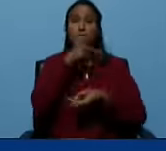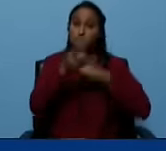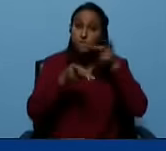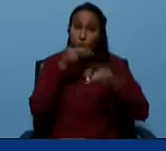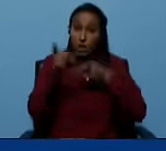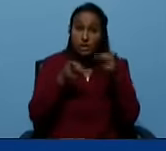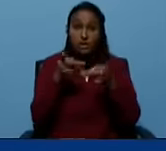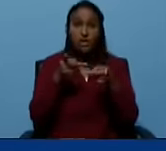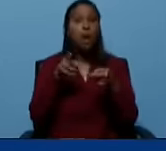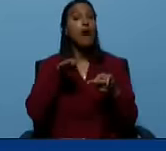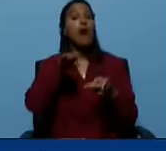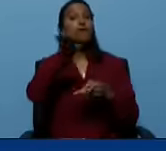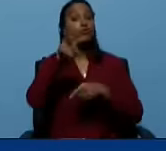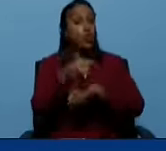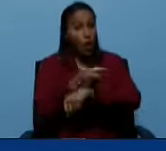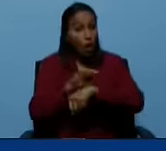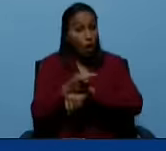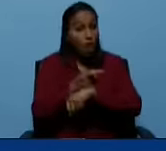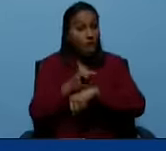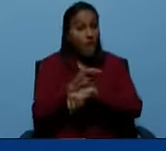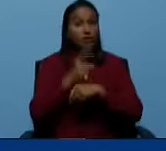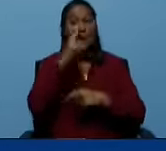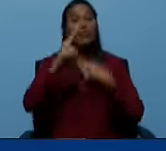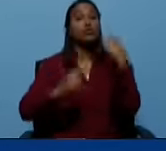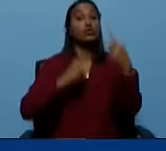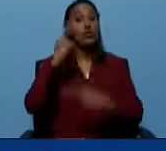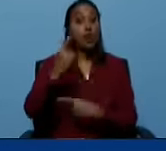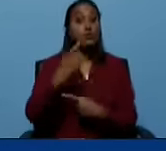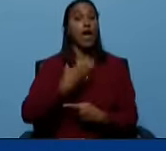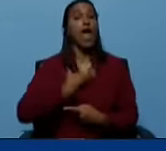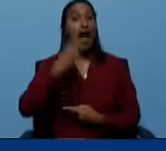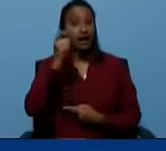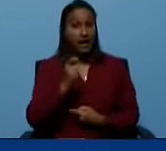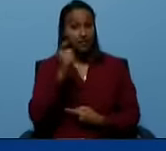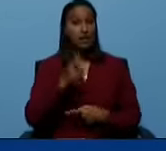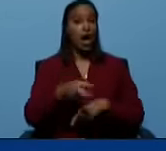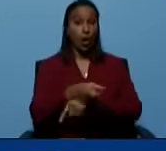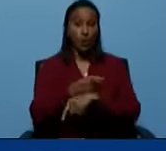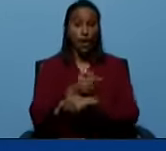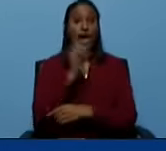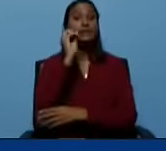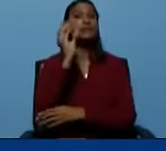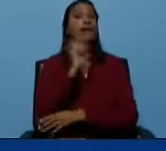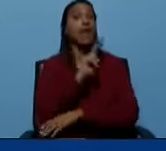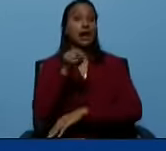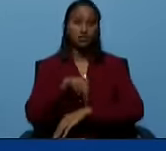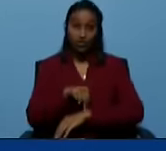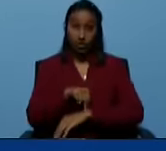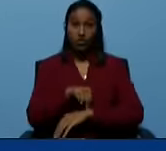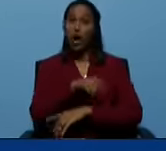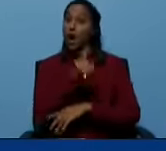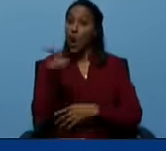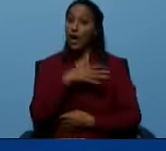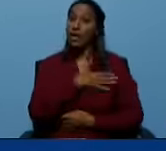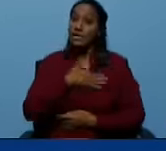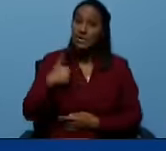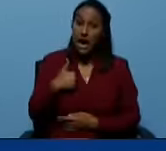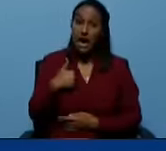ser gobernador, el próximo año tenemos elecciones de gobernaciones, alcaldía y asamblea nacional. Los que quieran ser gobernadores y